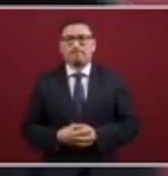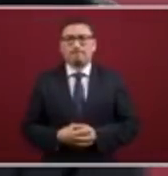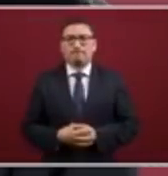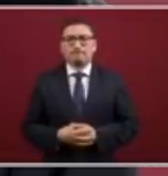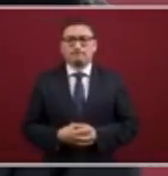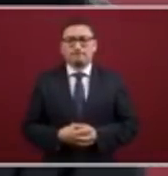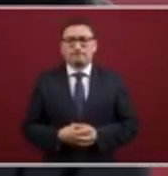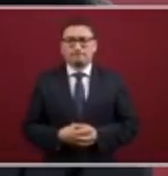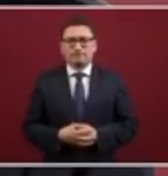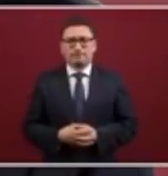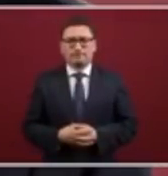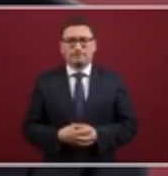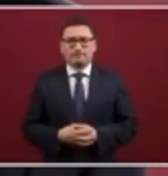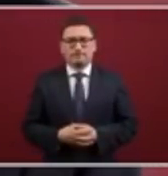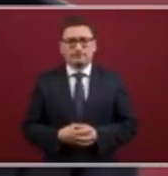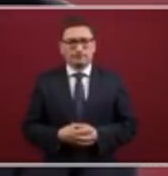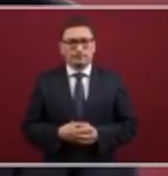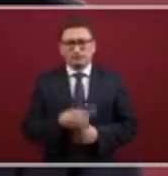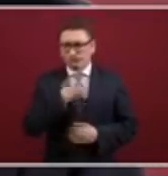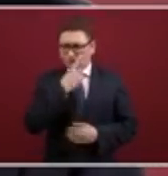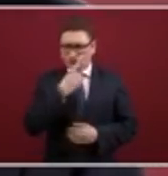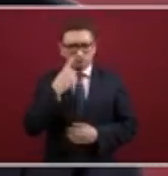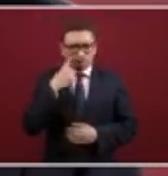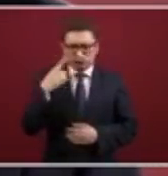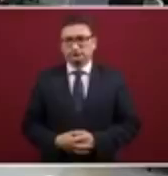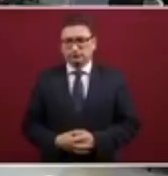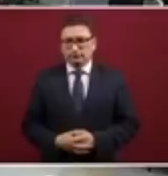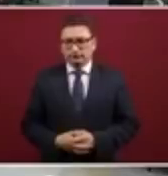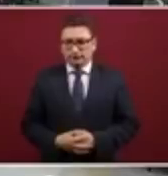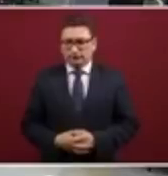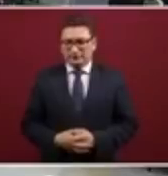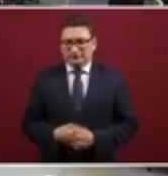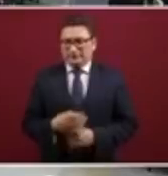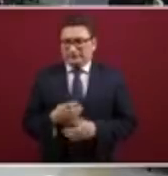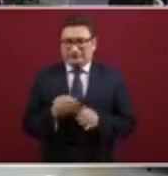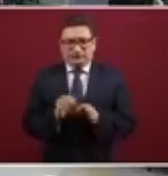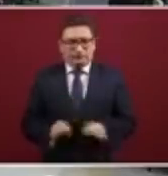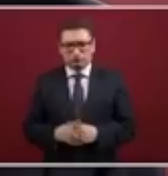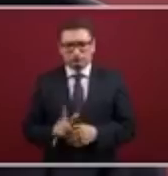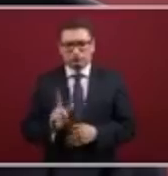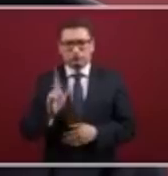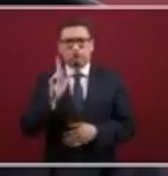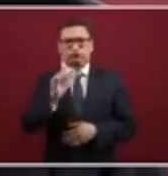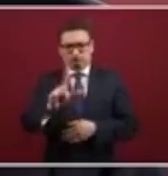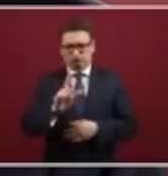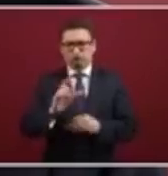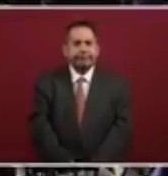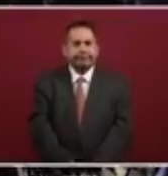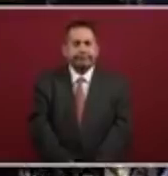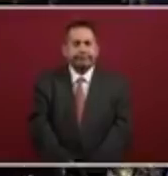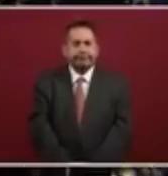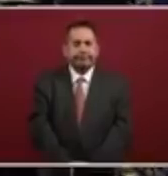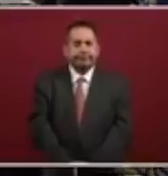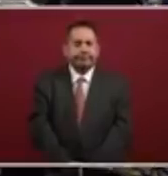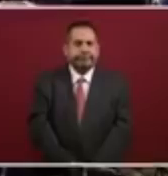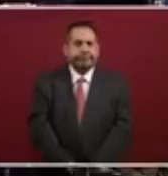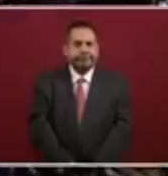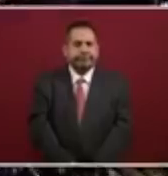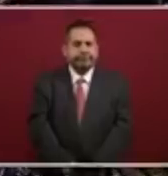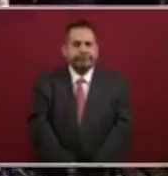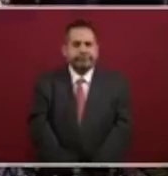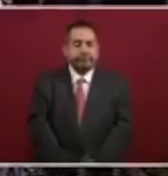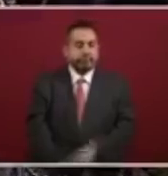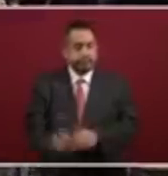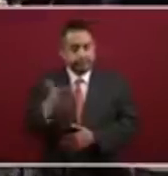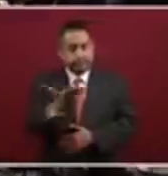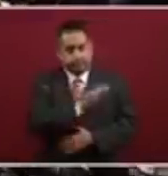e intercambiar puntos de vista con los maestros el lunes nos vamos a reunir todo aquello que